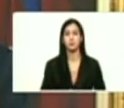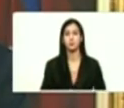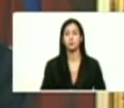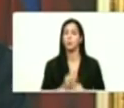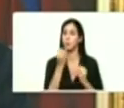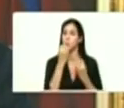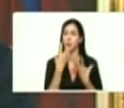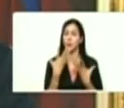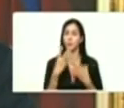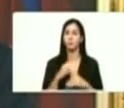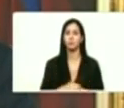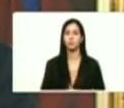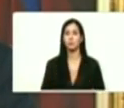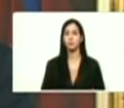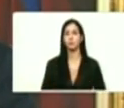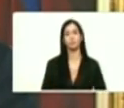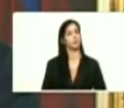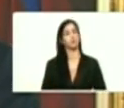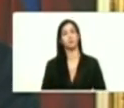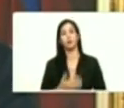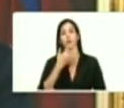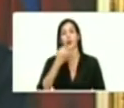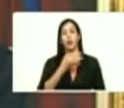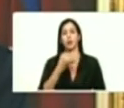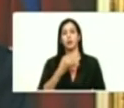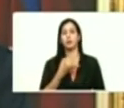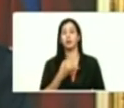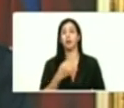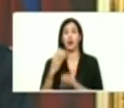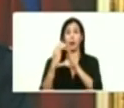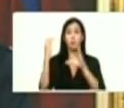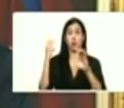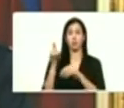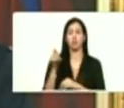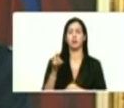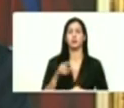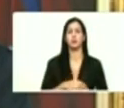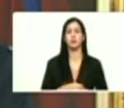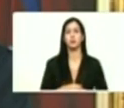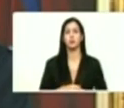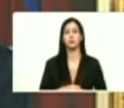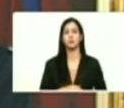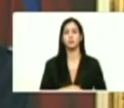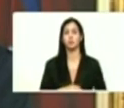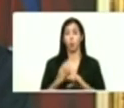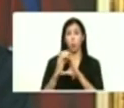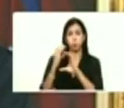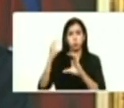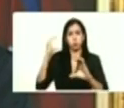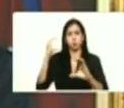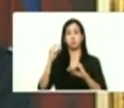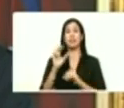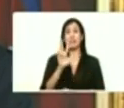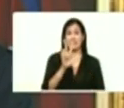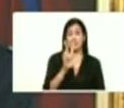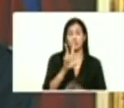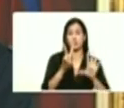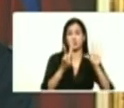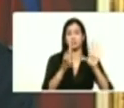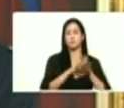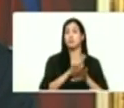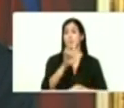bueno lo cierto es que en una camioneta de esas usted con 360 bolívares